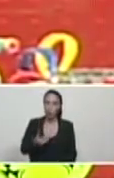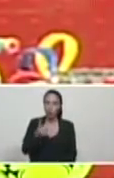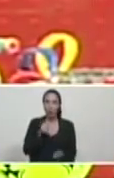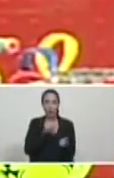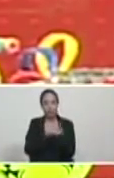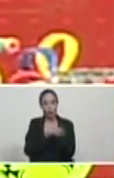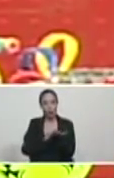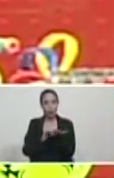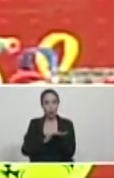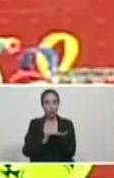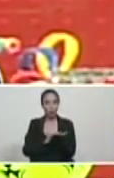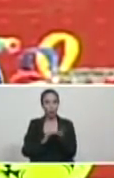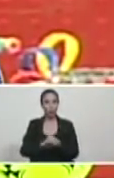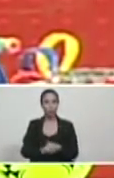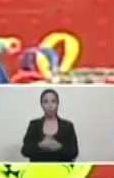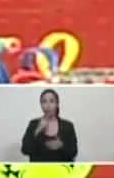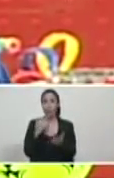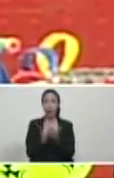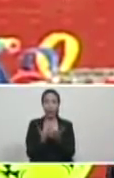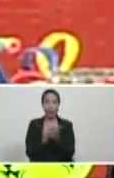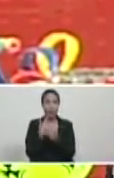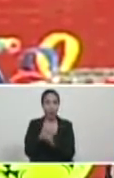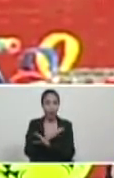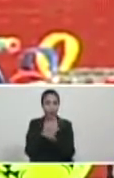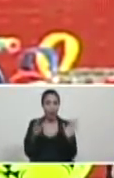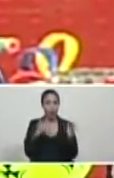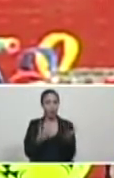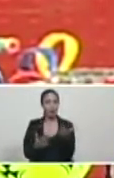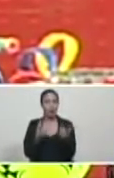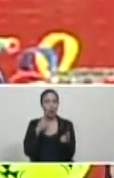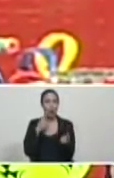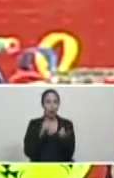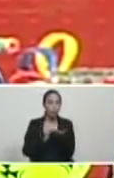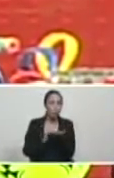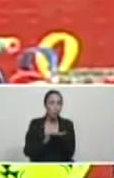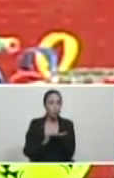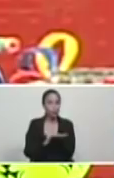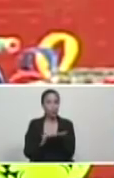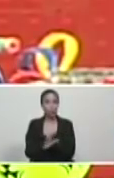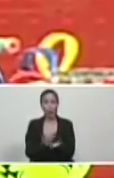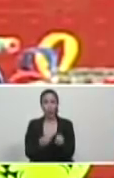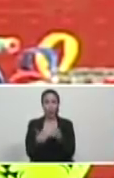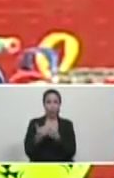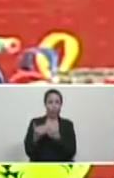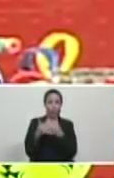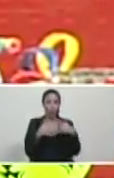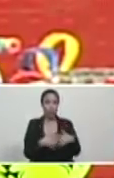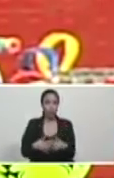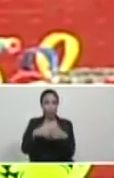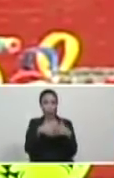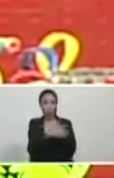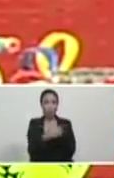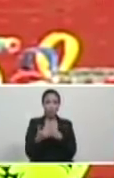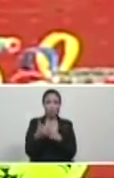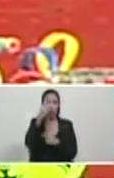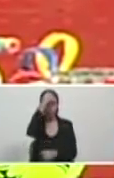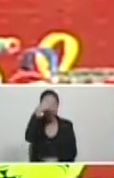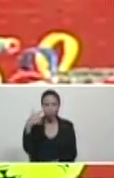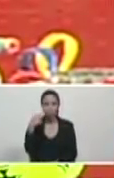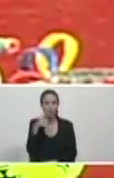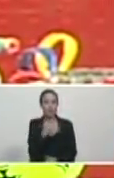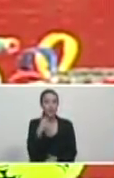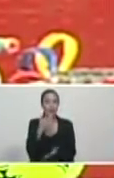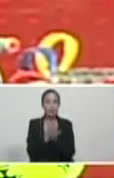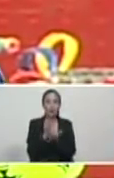Soluciones que sustituyan el daño que nos hace Donald Trump. Nunca se les olvide que todo